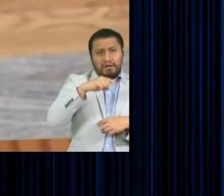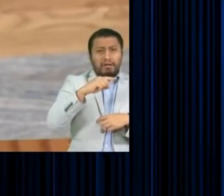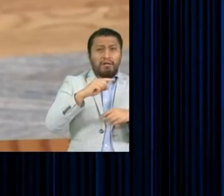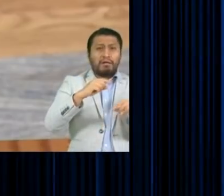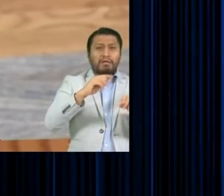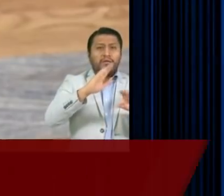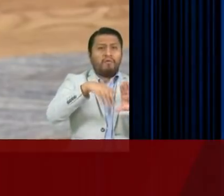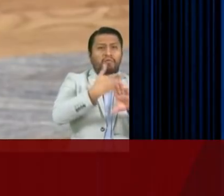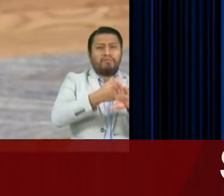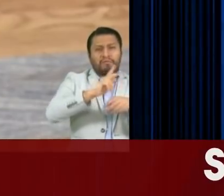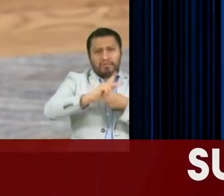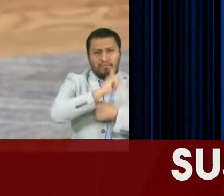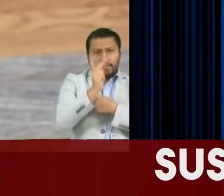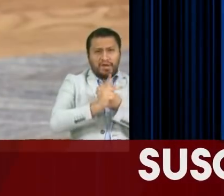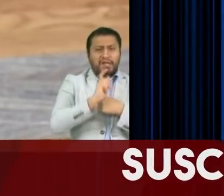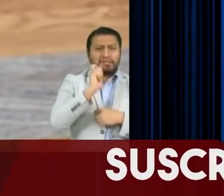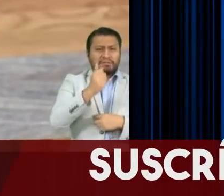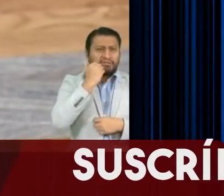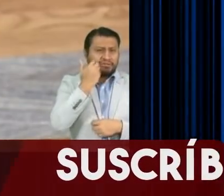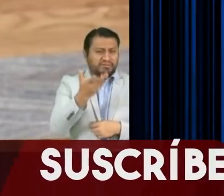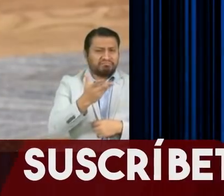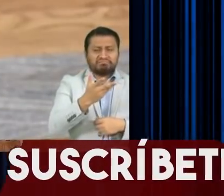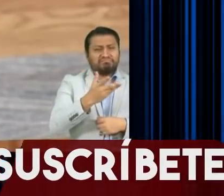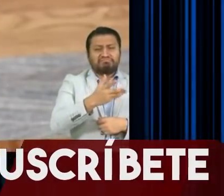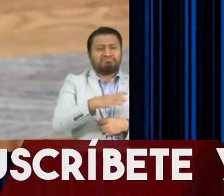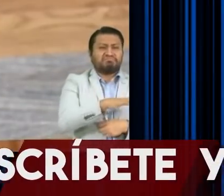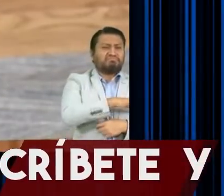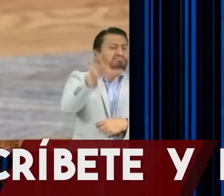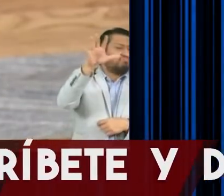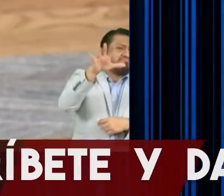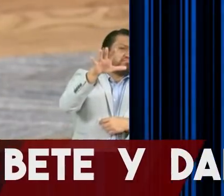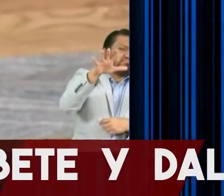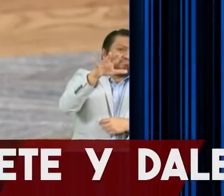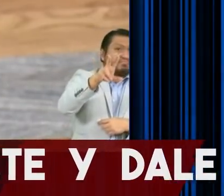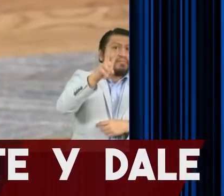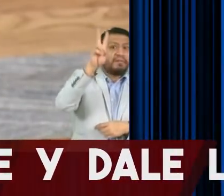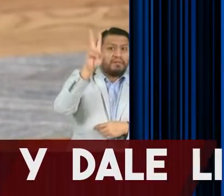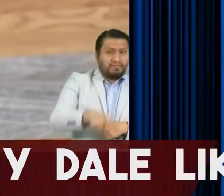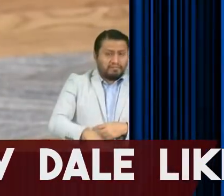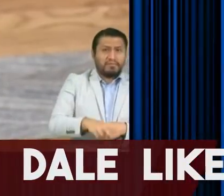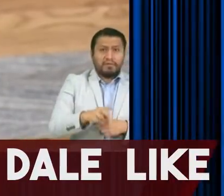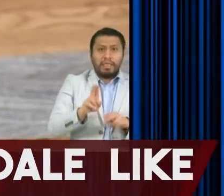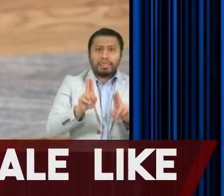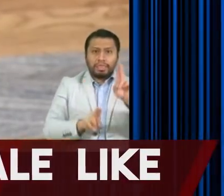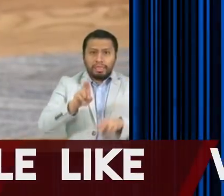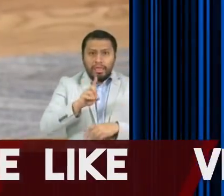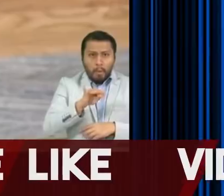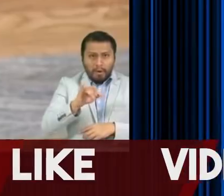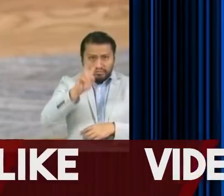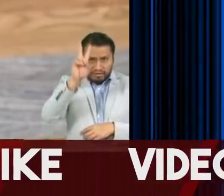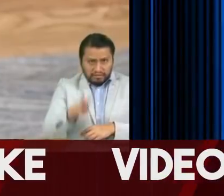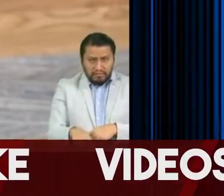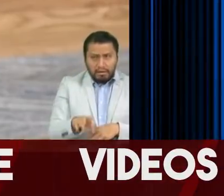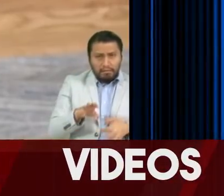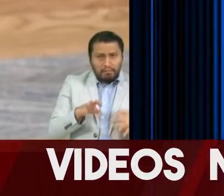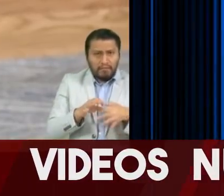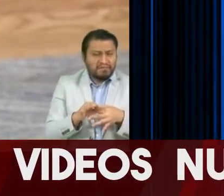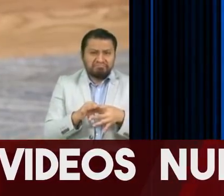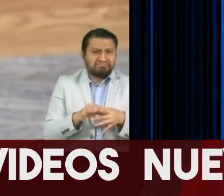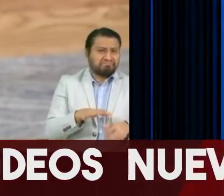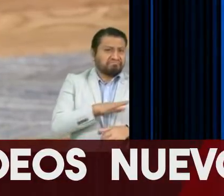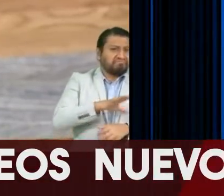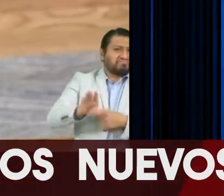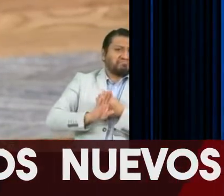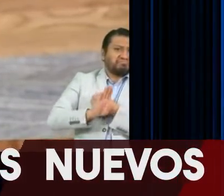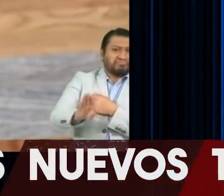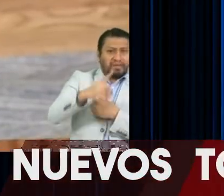Han repudiado sus principios democráticos para convertirse en un ariete en contra del proyecto de nación